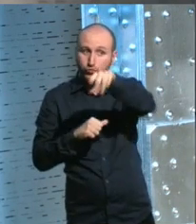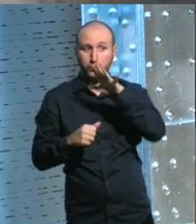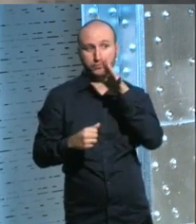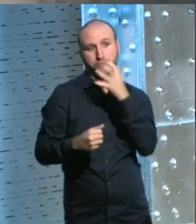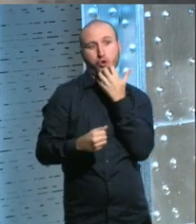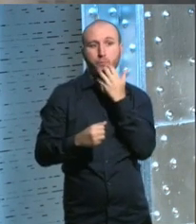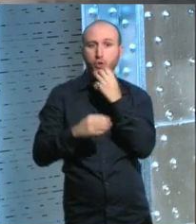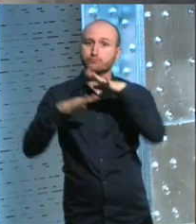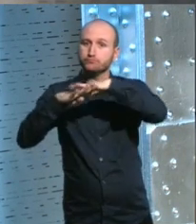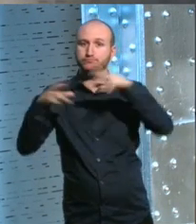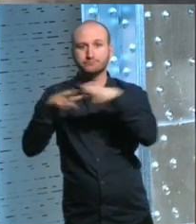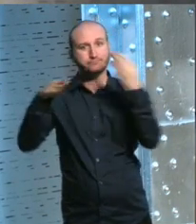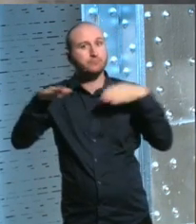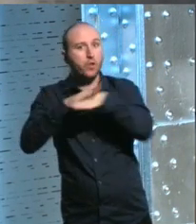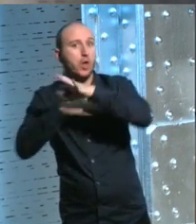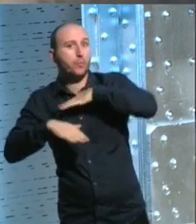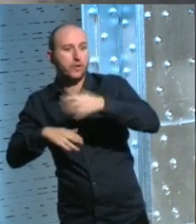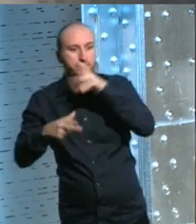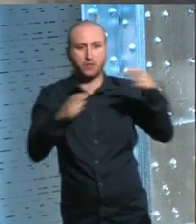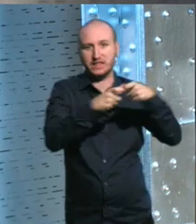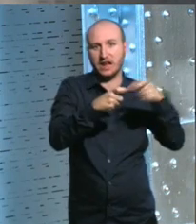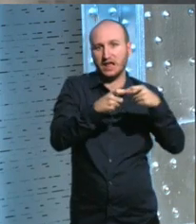acceso a la red a través de eso y hacer